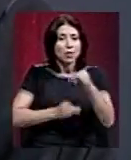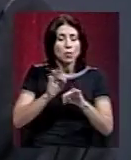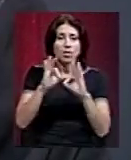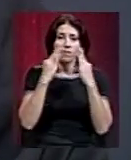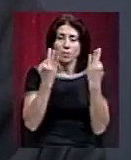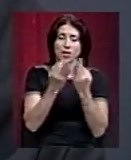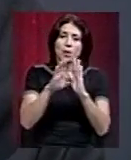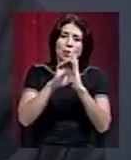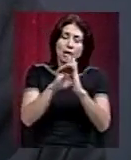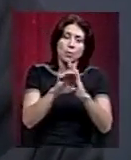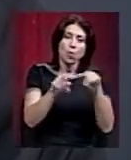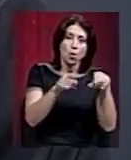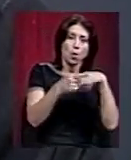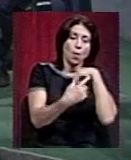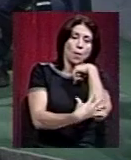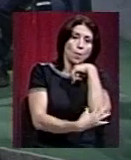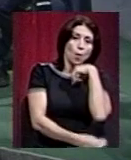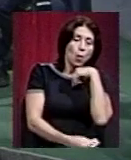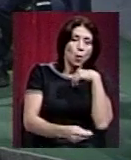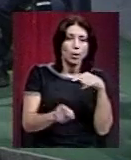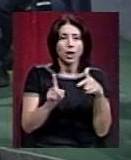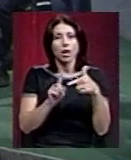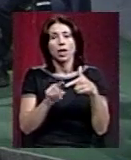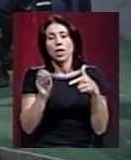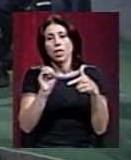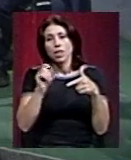pobre, desempleada,